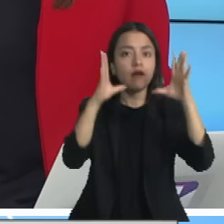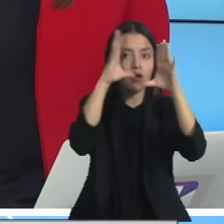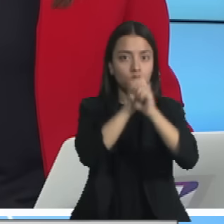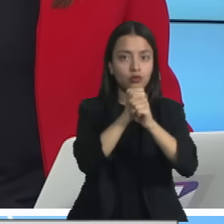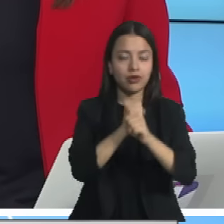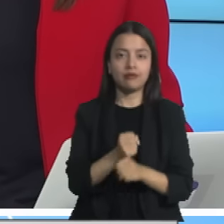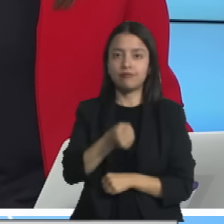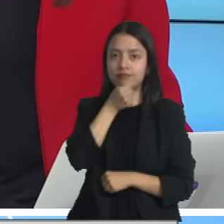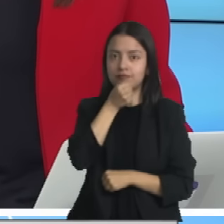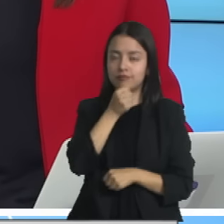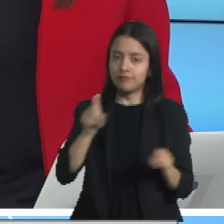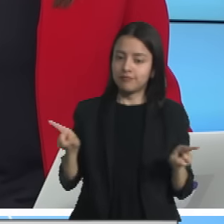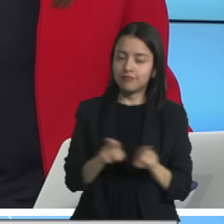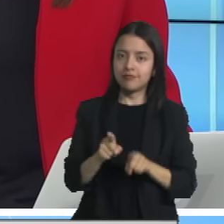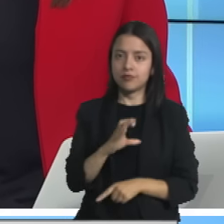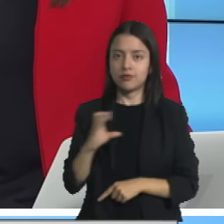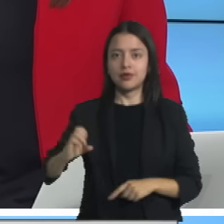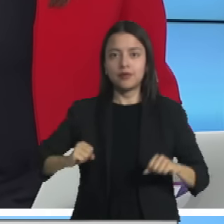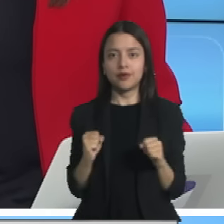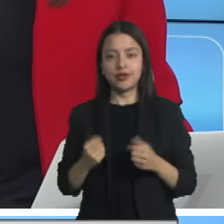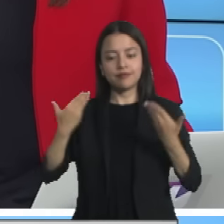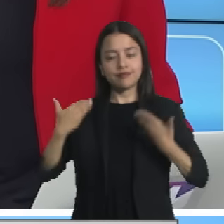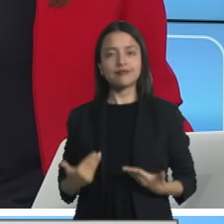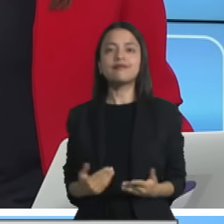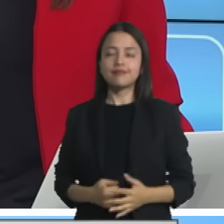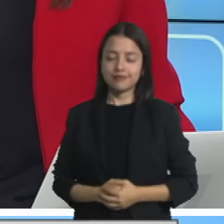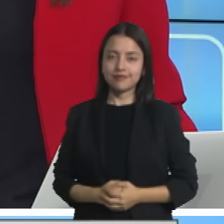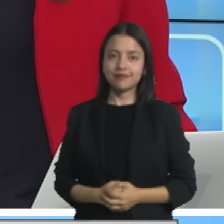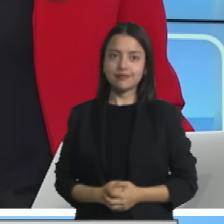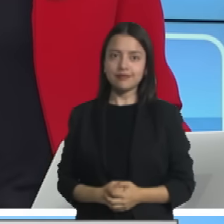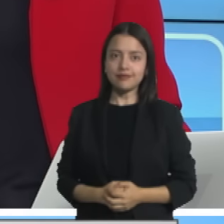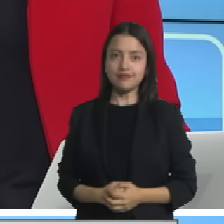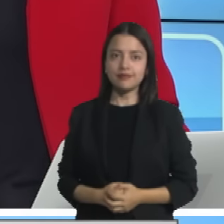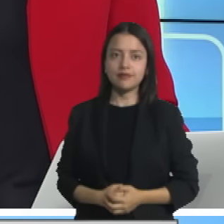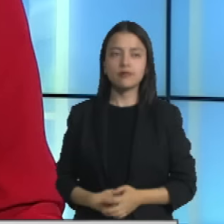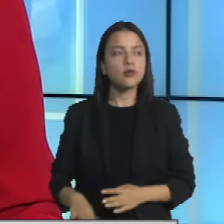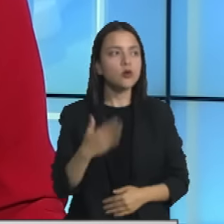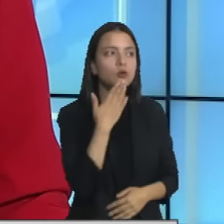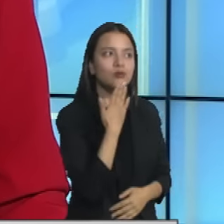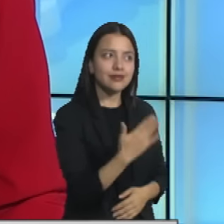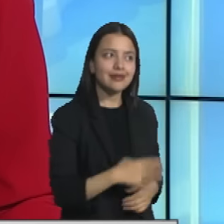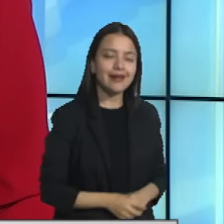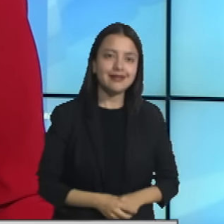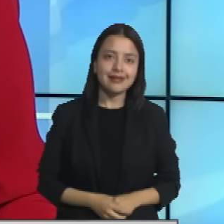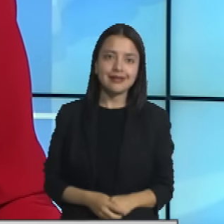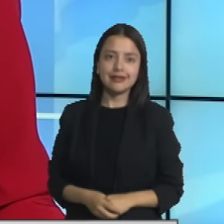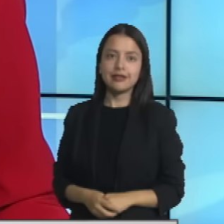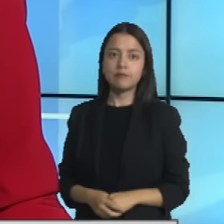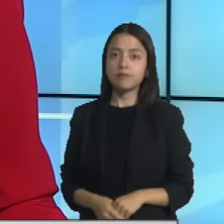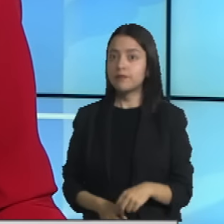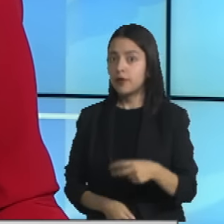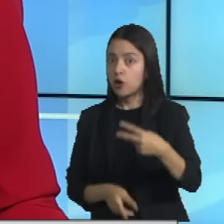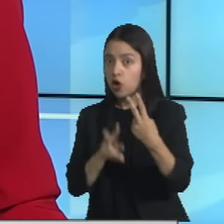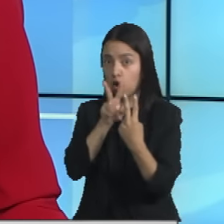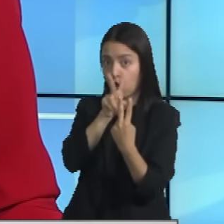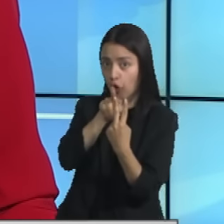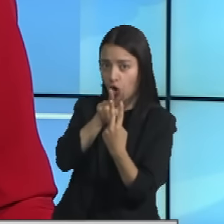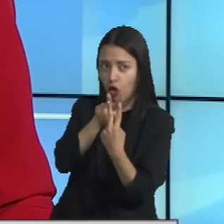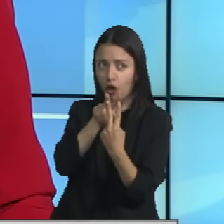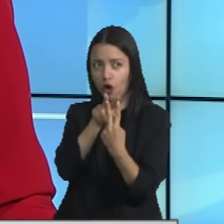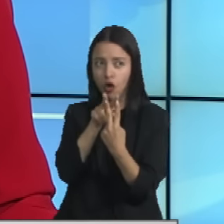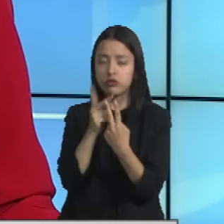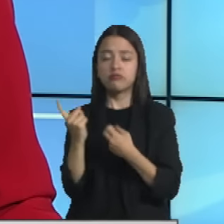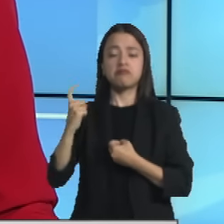el occidente de Bogotá, desde donde me despido. Nicolás Romero, Noticentro 1 CMI. Nicolás, muchas gracias. Dos extorsionistas que se hacían pasar